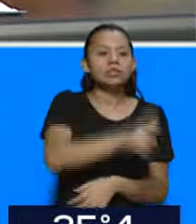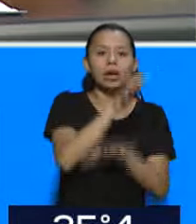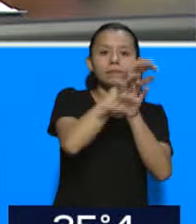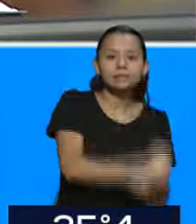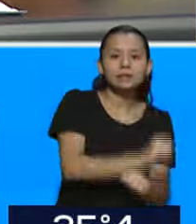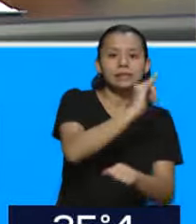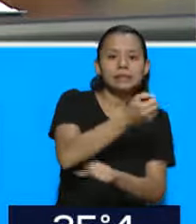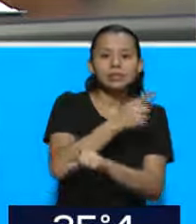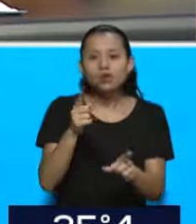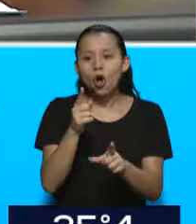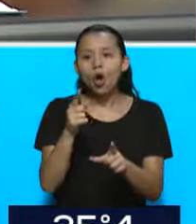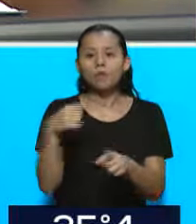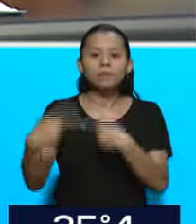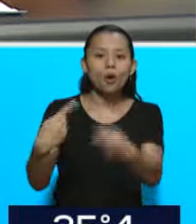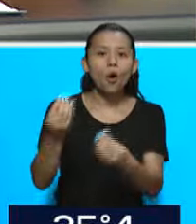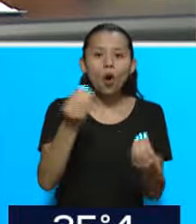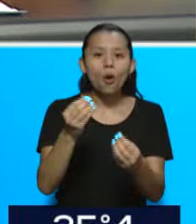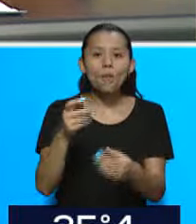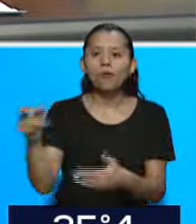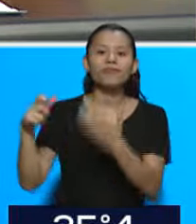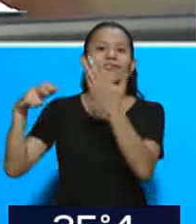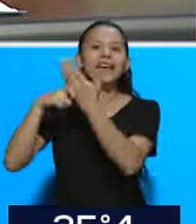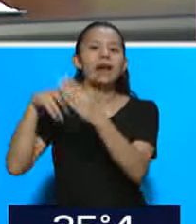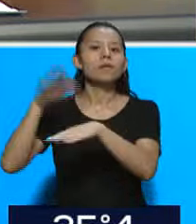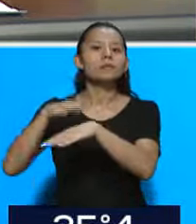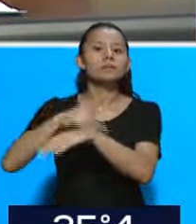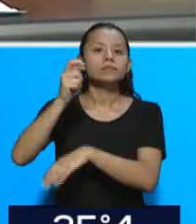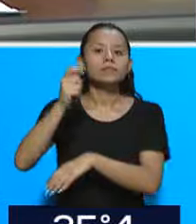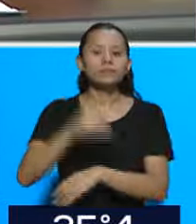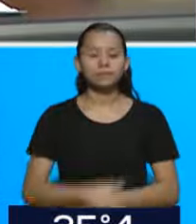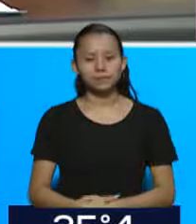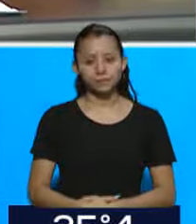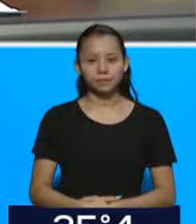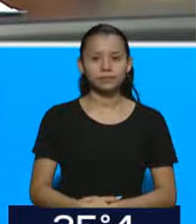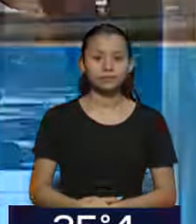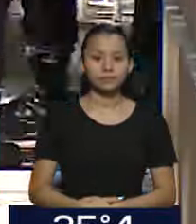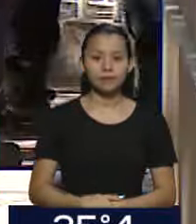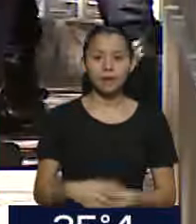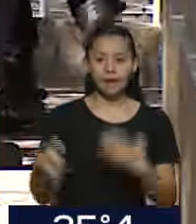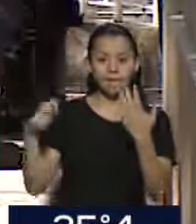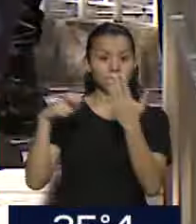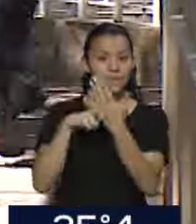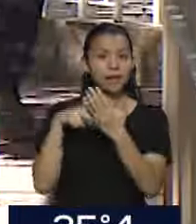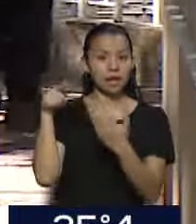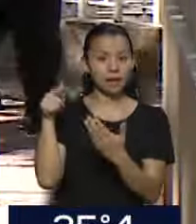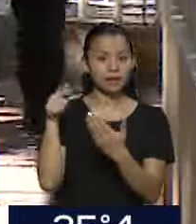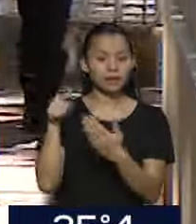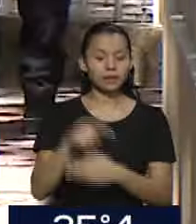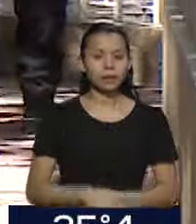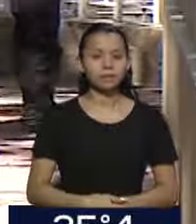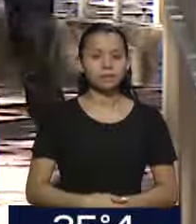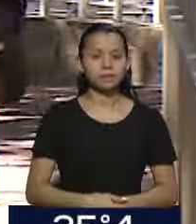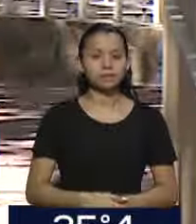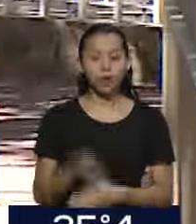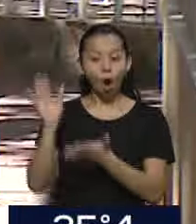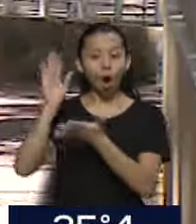se ha podido avanzar y qué fiscal tiene a cargo la causa. Hasta el momento la causa ha quedado en manos de la Fiscalía, de la